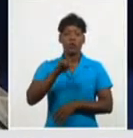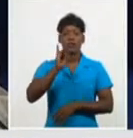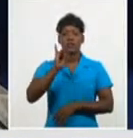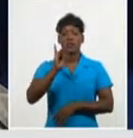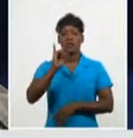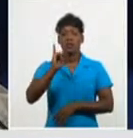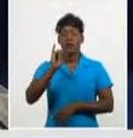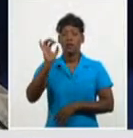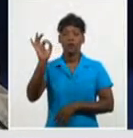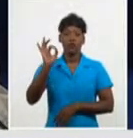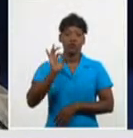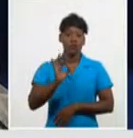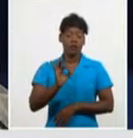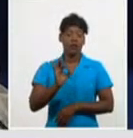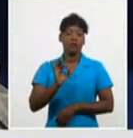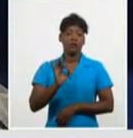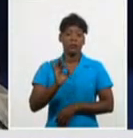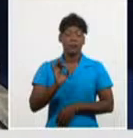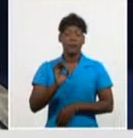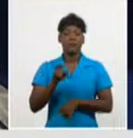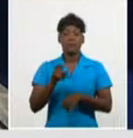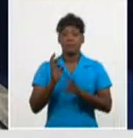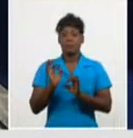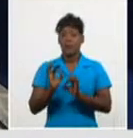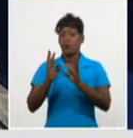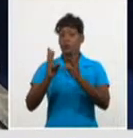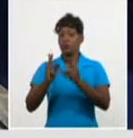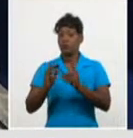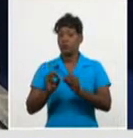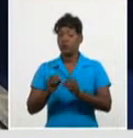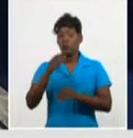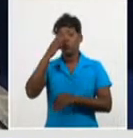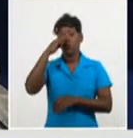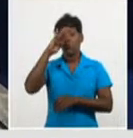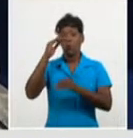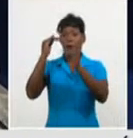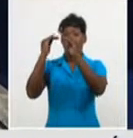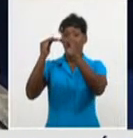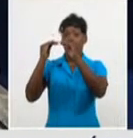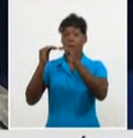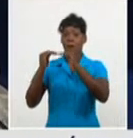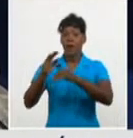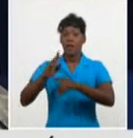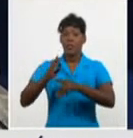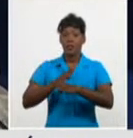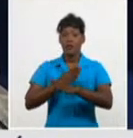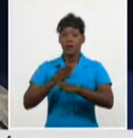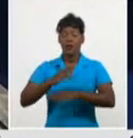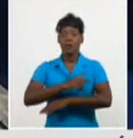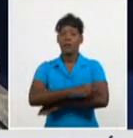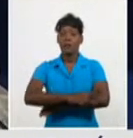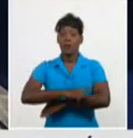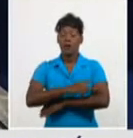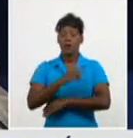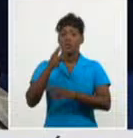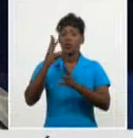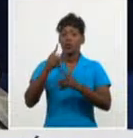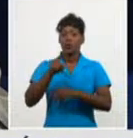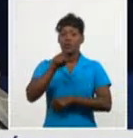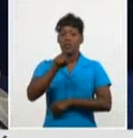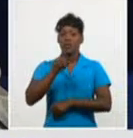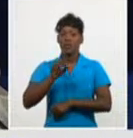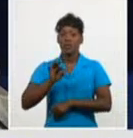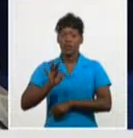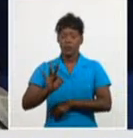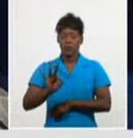3,76%, y con esta letalidad, pues Cuba se sitúa en el lugar número 18, o sea,